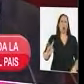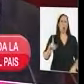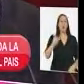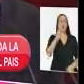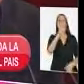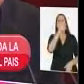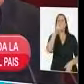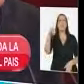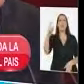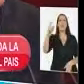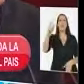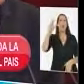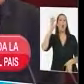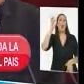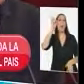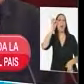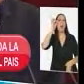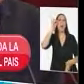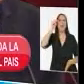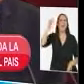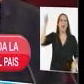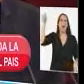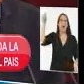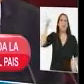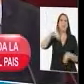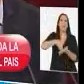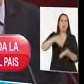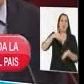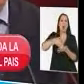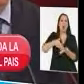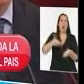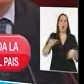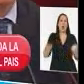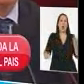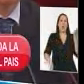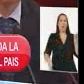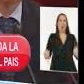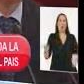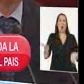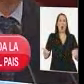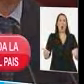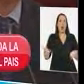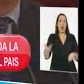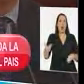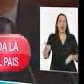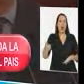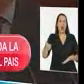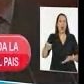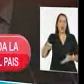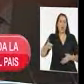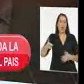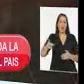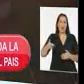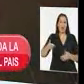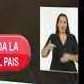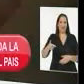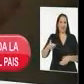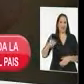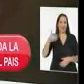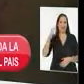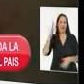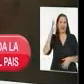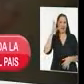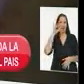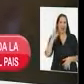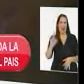justicia, pero la verdad no podés legalizar eso. Y me parece que es muy malo para el país. país. Sobre todo porque, pongamos que el escenario